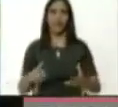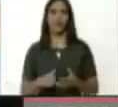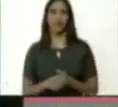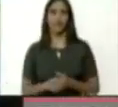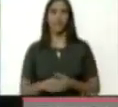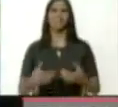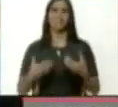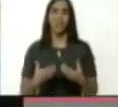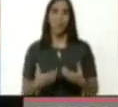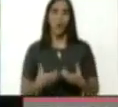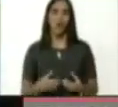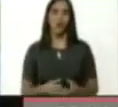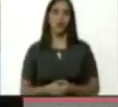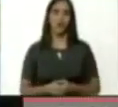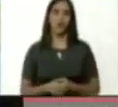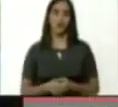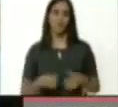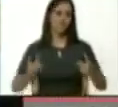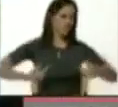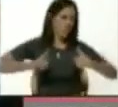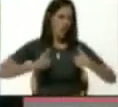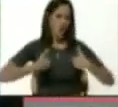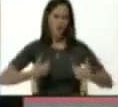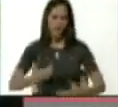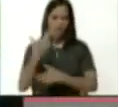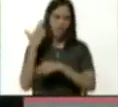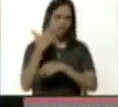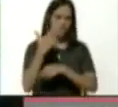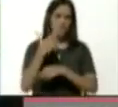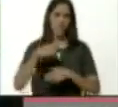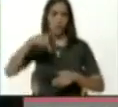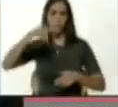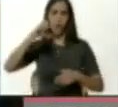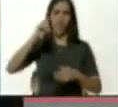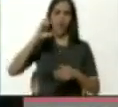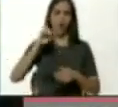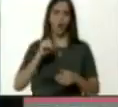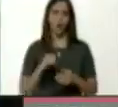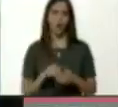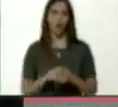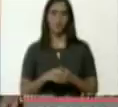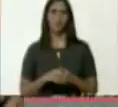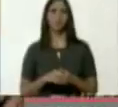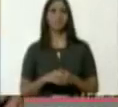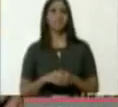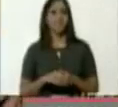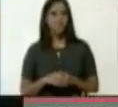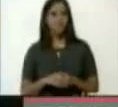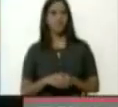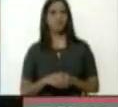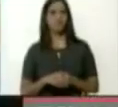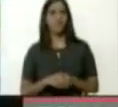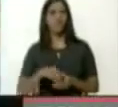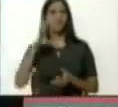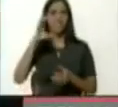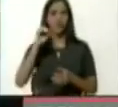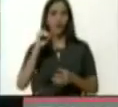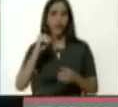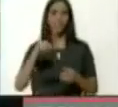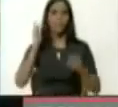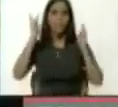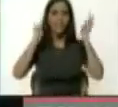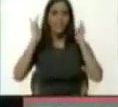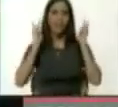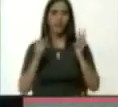bola. Escucha la vaina. Yo agarro el fusil a Patricia Poleo. ¿Tú te imaginas los 50 pendejos que están en el litro de Altamira